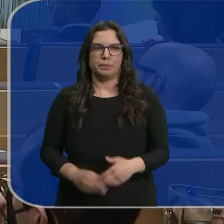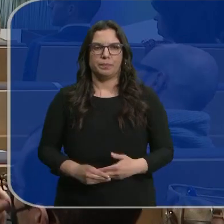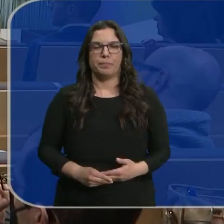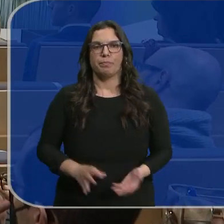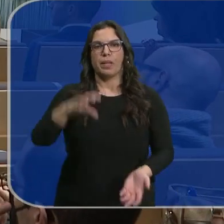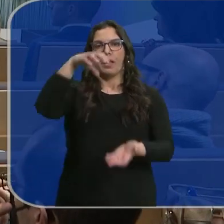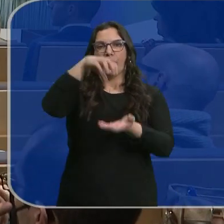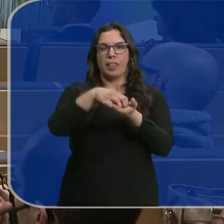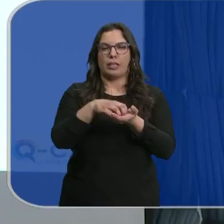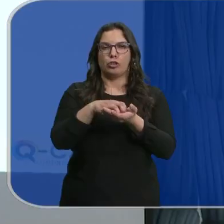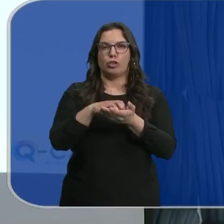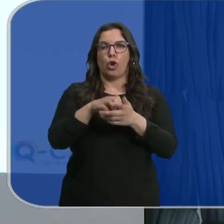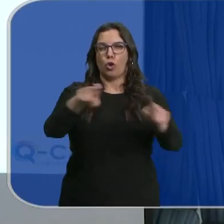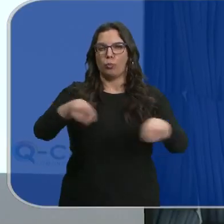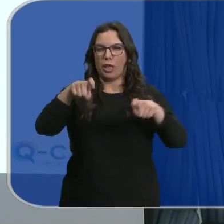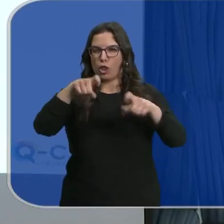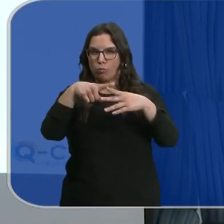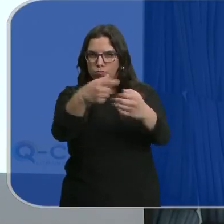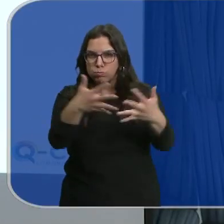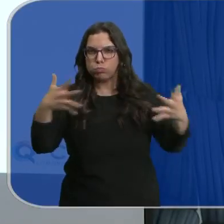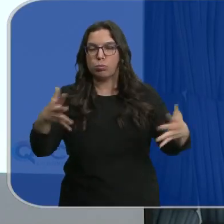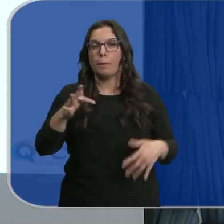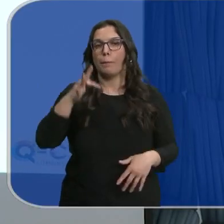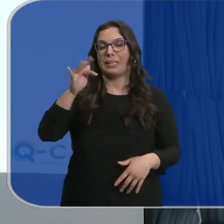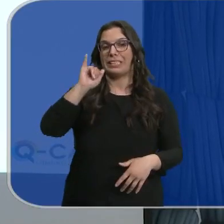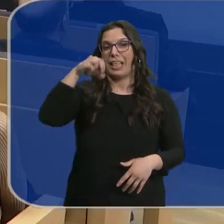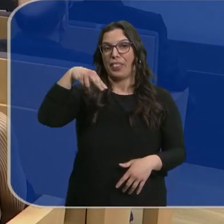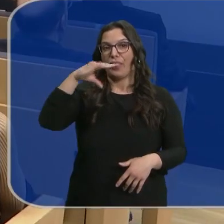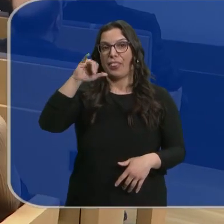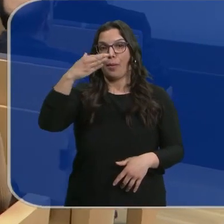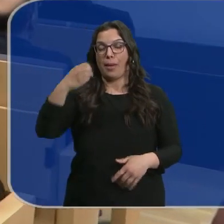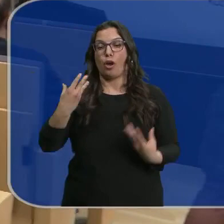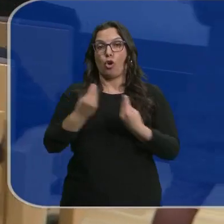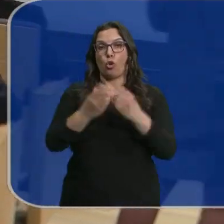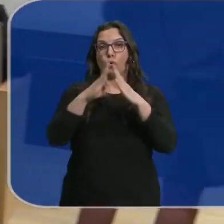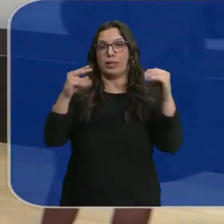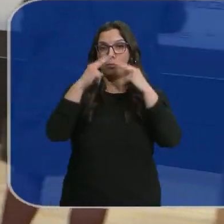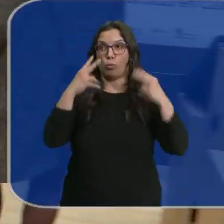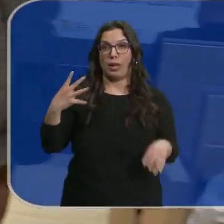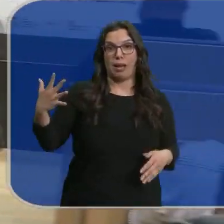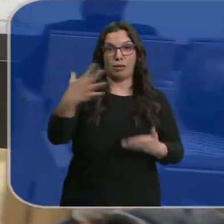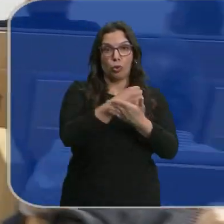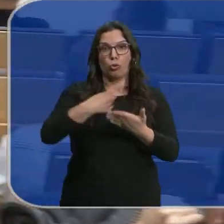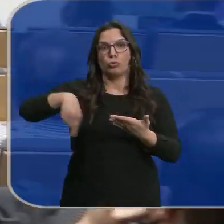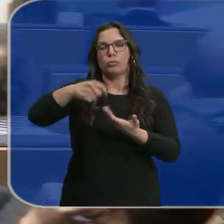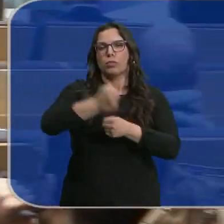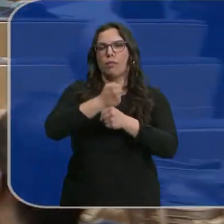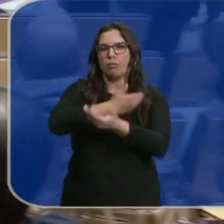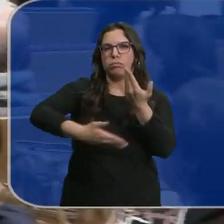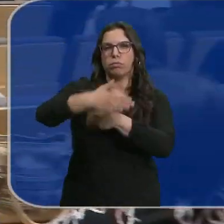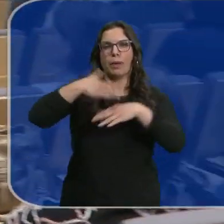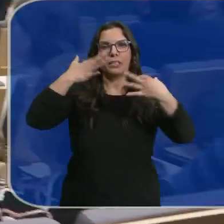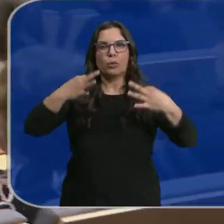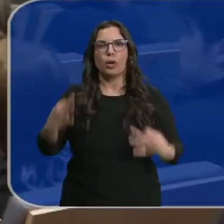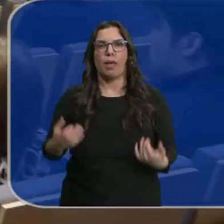El Centro de Supercomputación de Castilla y León y el INCIBE, junto con las universidades públicas de la comunidad, trabajan de forma conjunta para mejorar